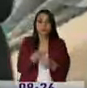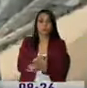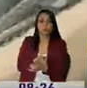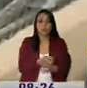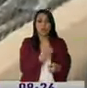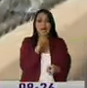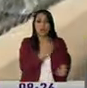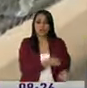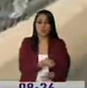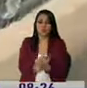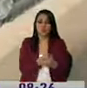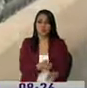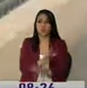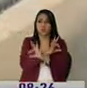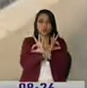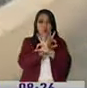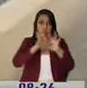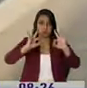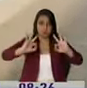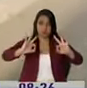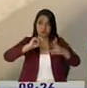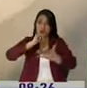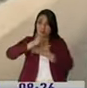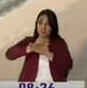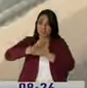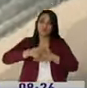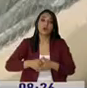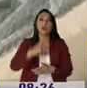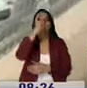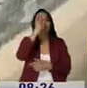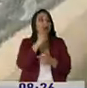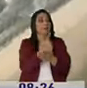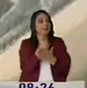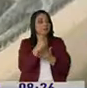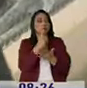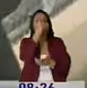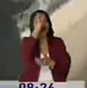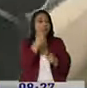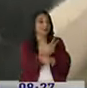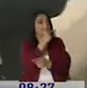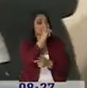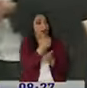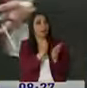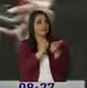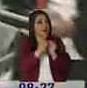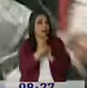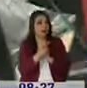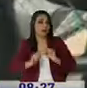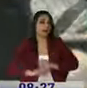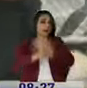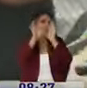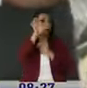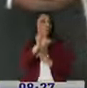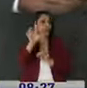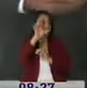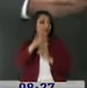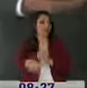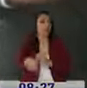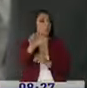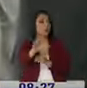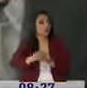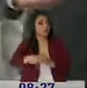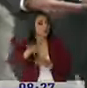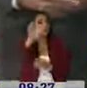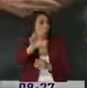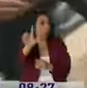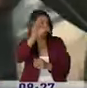hace todo el tiempo aquí? El hidrolavado se hace una vez por semana, los días al amanecer, los días lunes. Obviamente